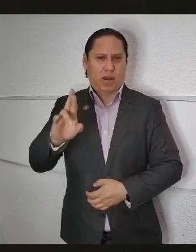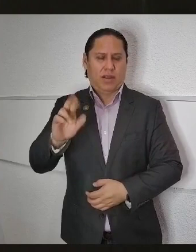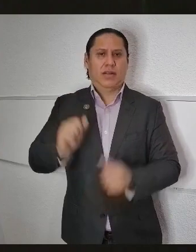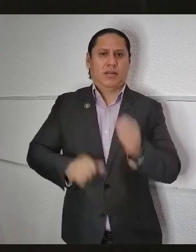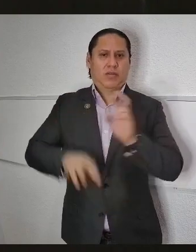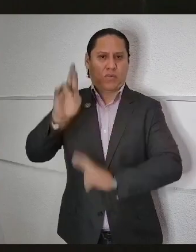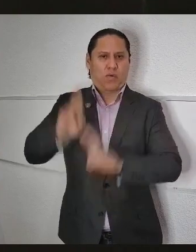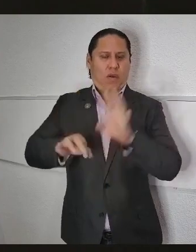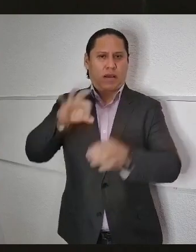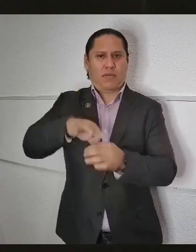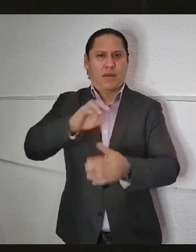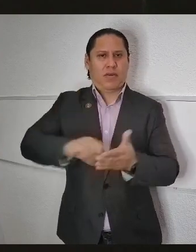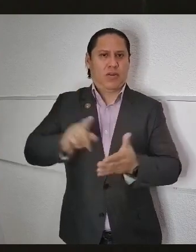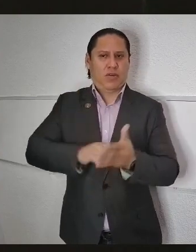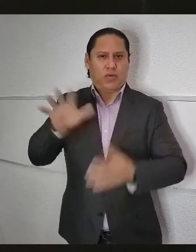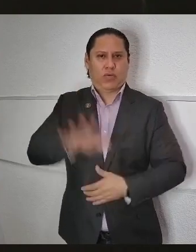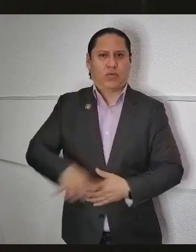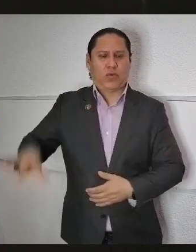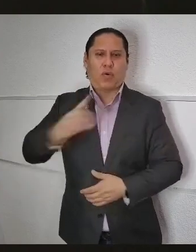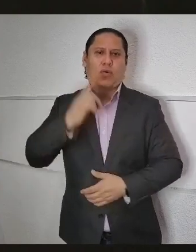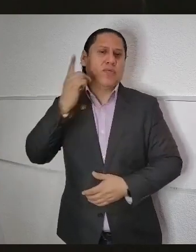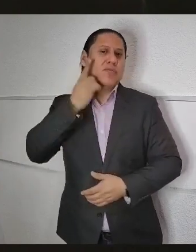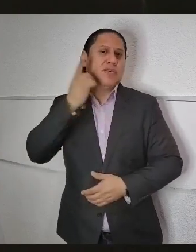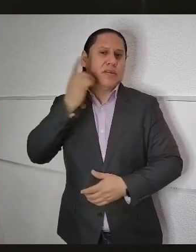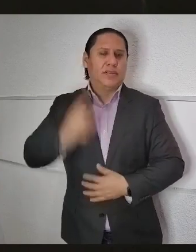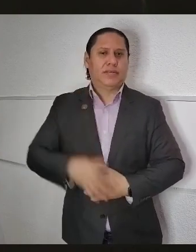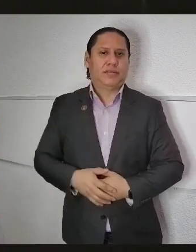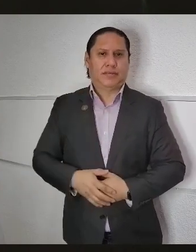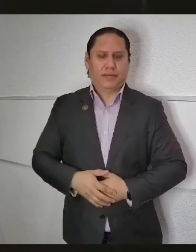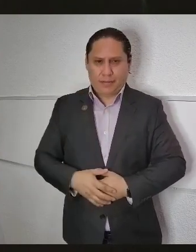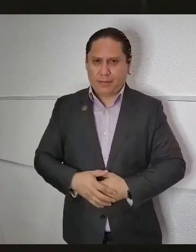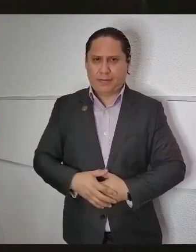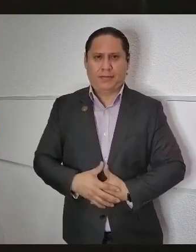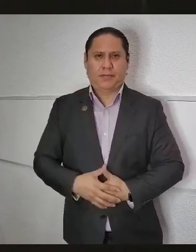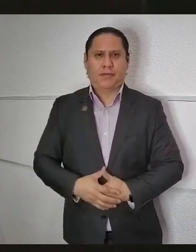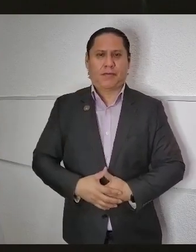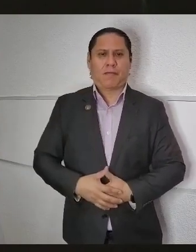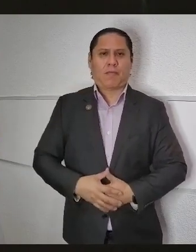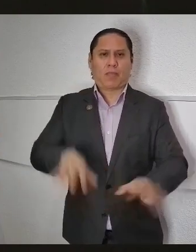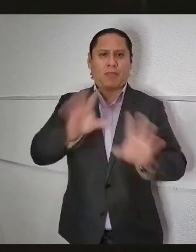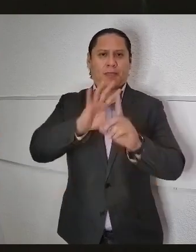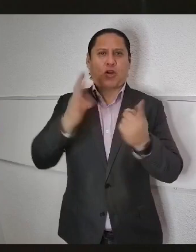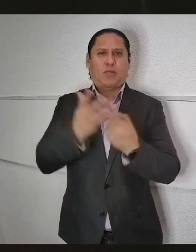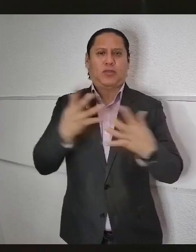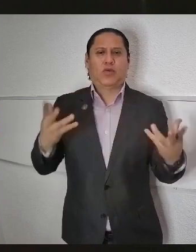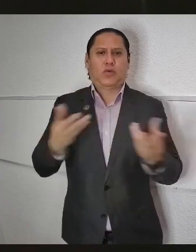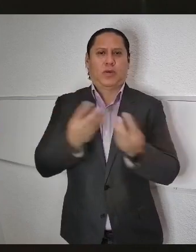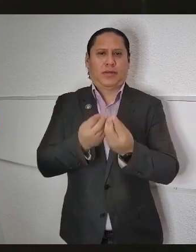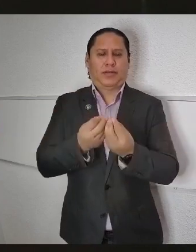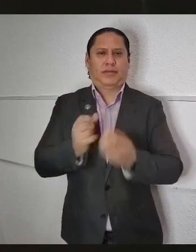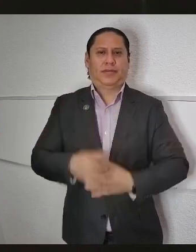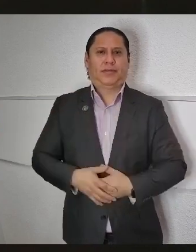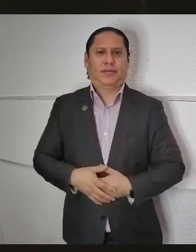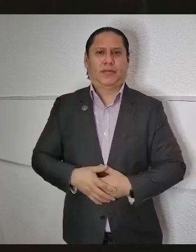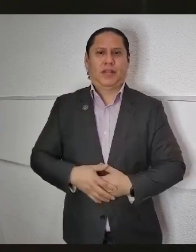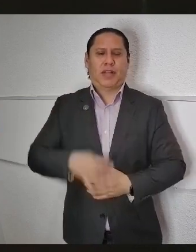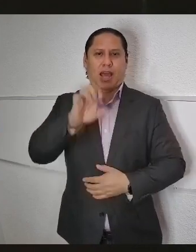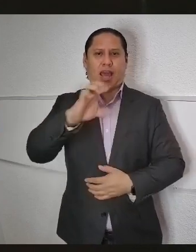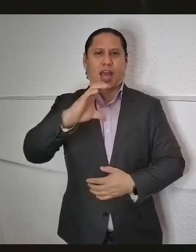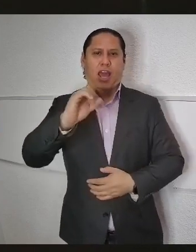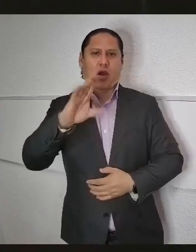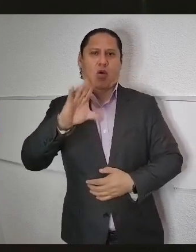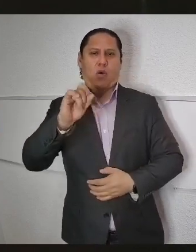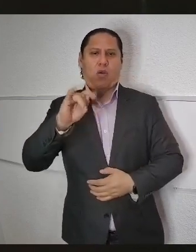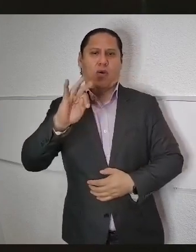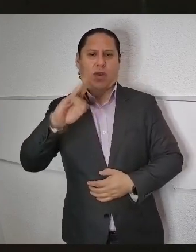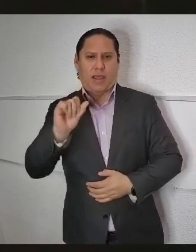de votos de las diputadas y los diputados presentes de las Comisiones Unidas de Ecología y